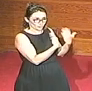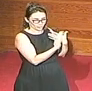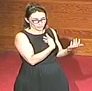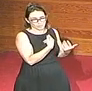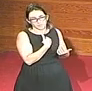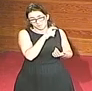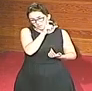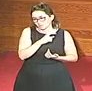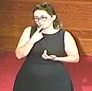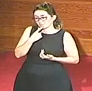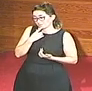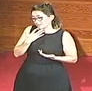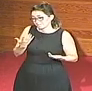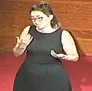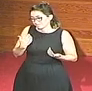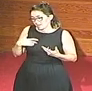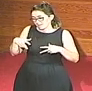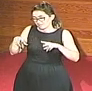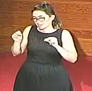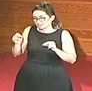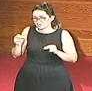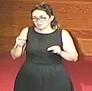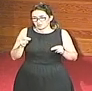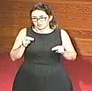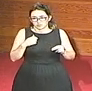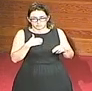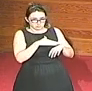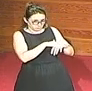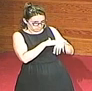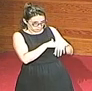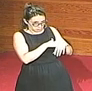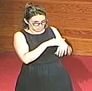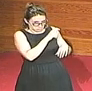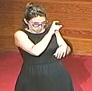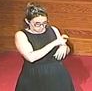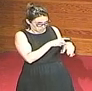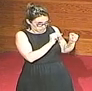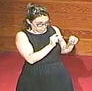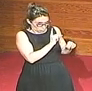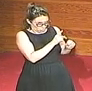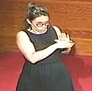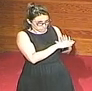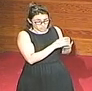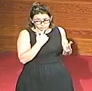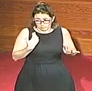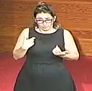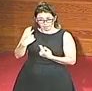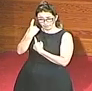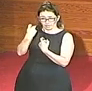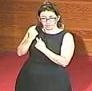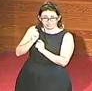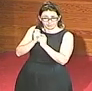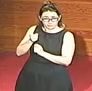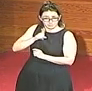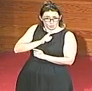¿perdona? Tú tienes un montón de cosas que contar, ¿cómo que no existes? Dice, ya, pero es que me entrevistáis muy pocos. Porque, claro,